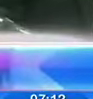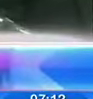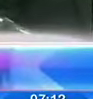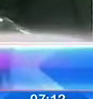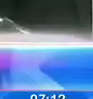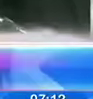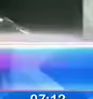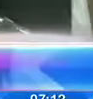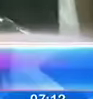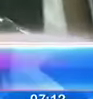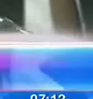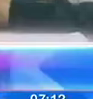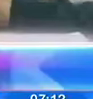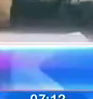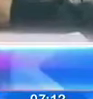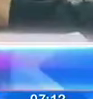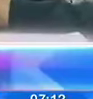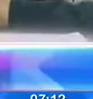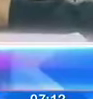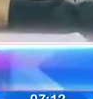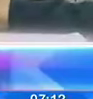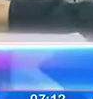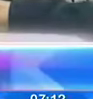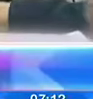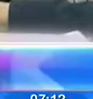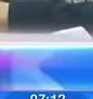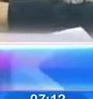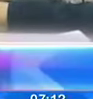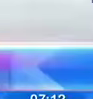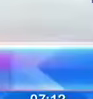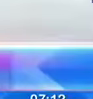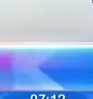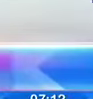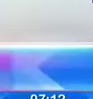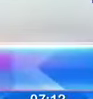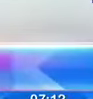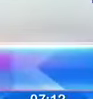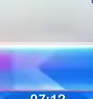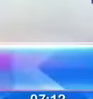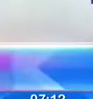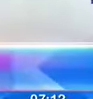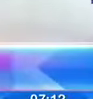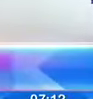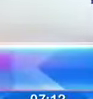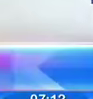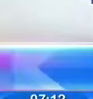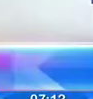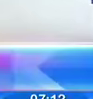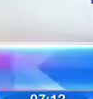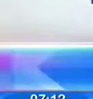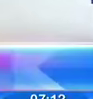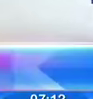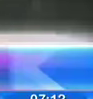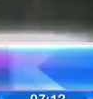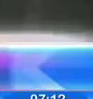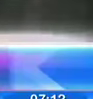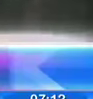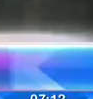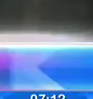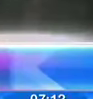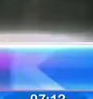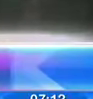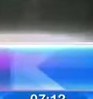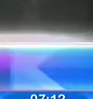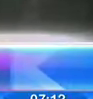Participación Ciudadana y Control Social Transitorio, con votación unánime, cesó de sus funciones al superintendente de bancos, Cristian Cruz. Con estas y